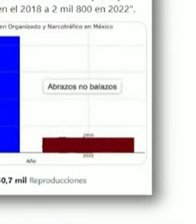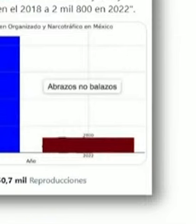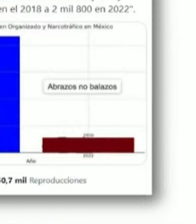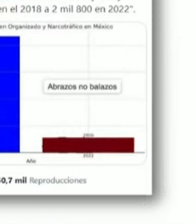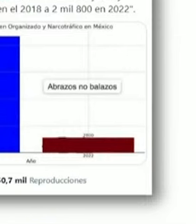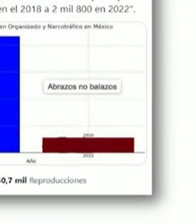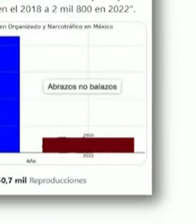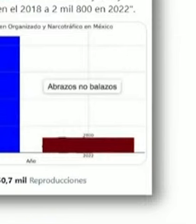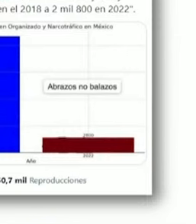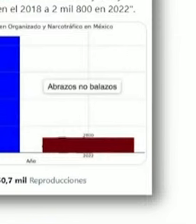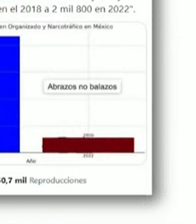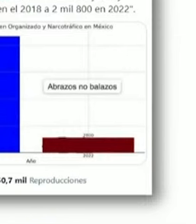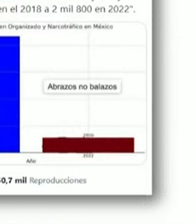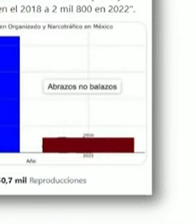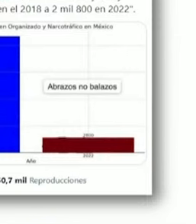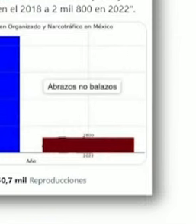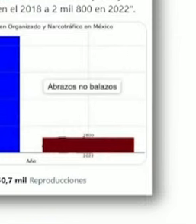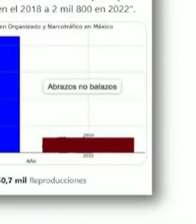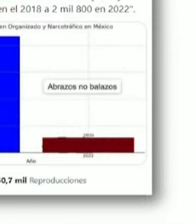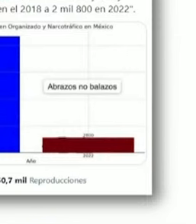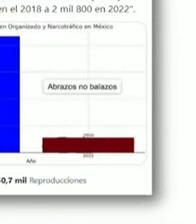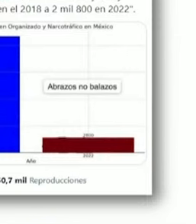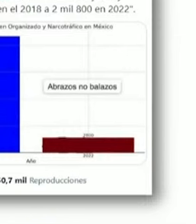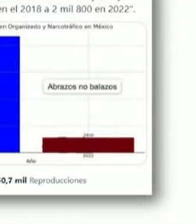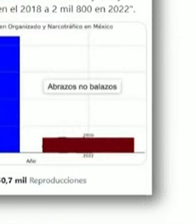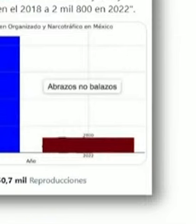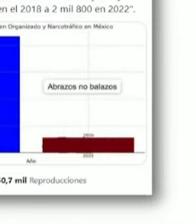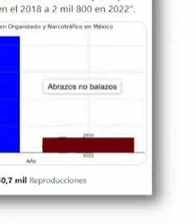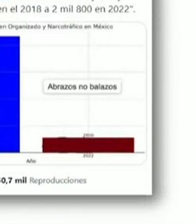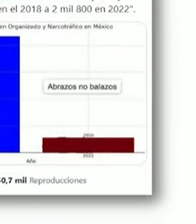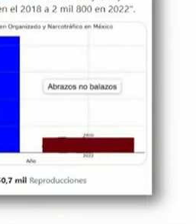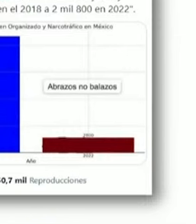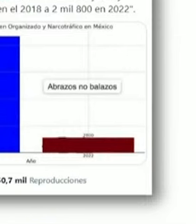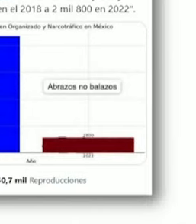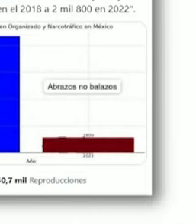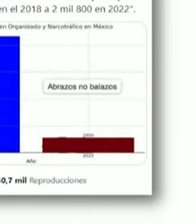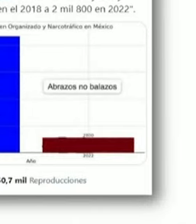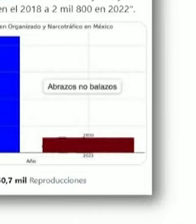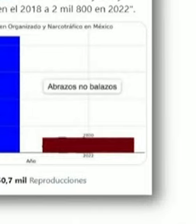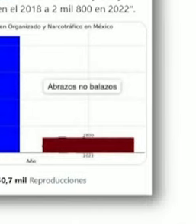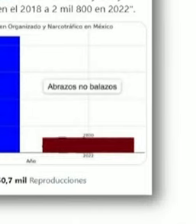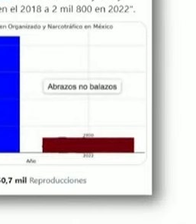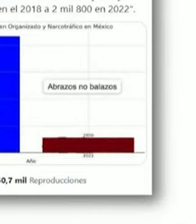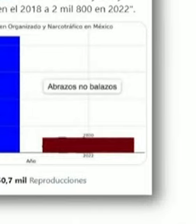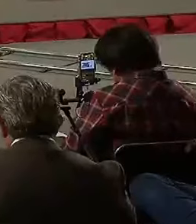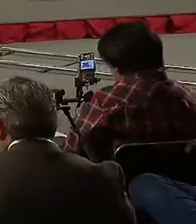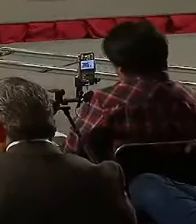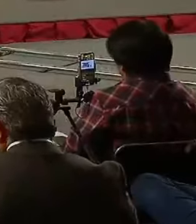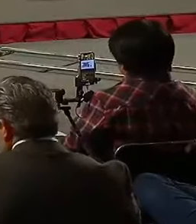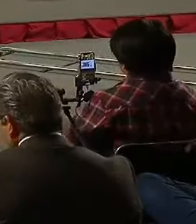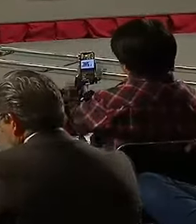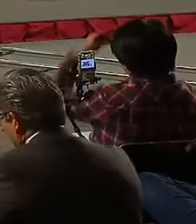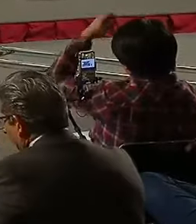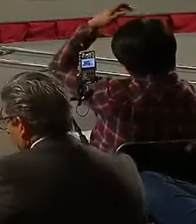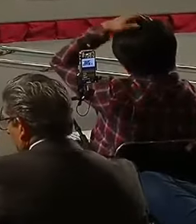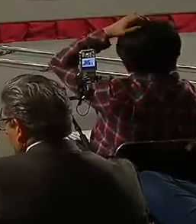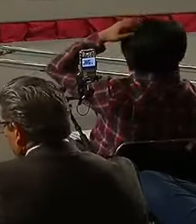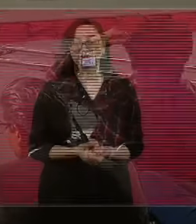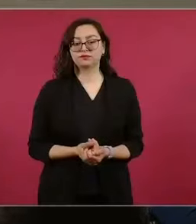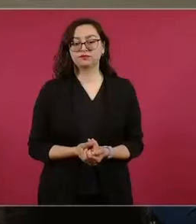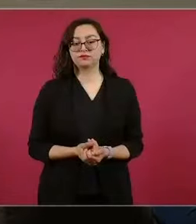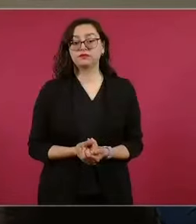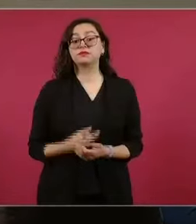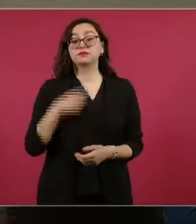estadounidense, pero es falso. Este diario tergiversa los datos que supuestamente obtuvo del INEGI, pues la gráfica que